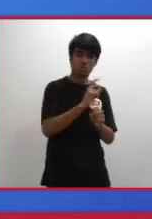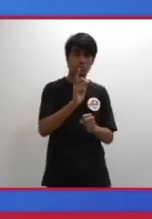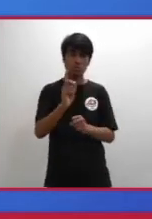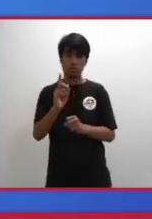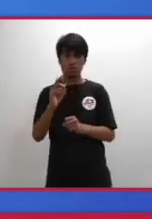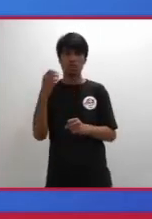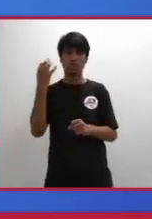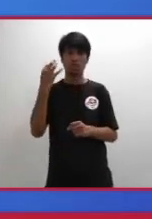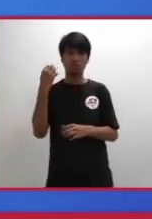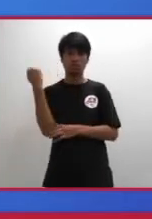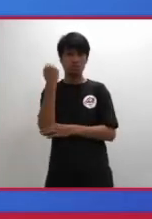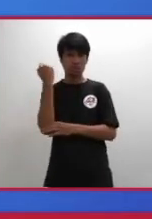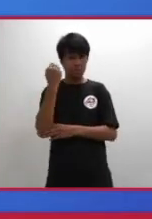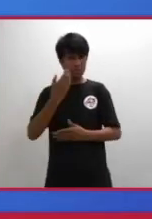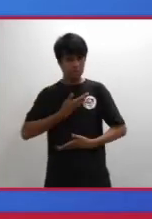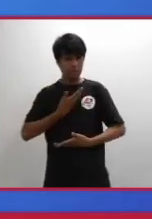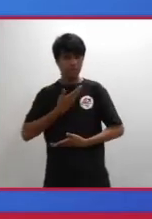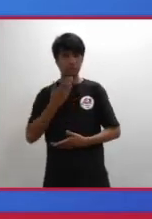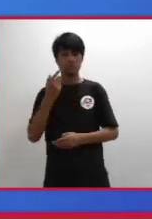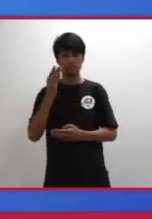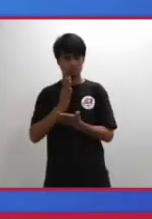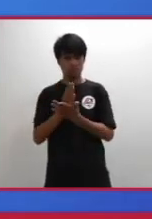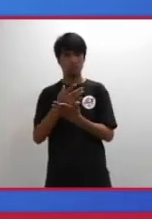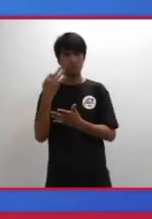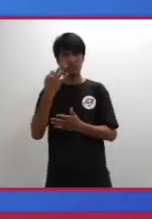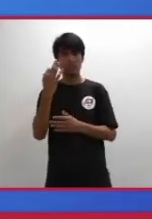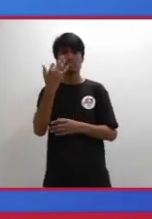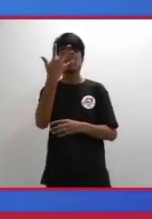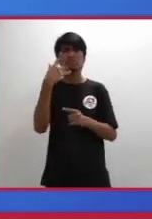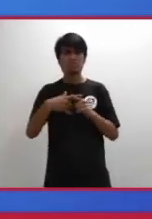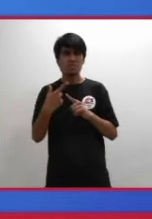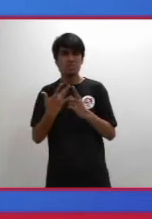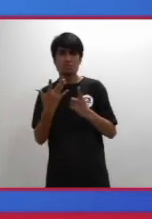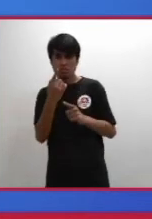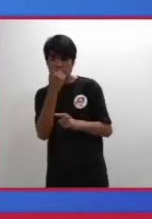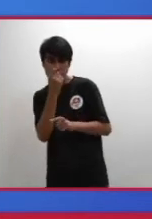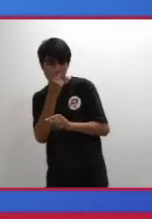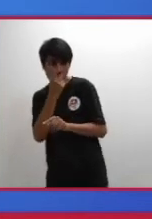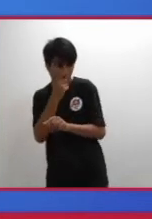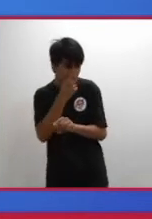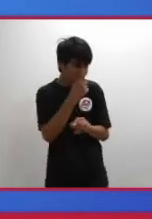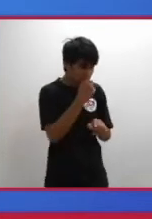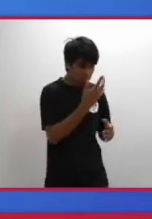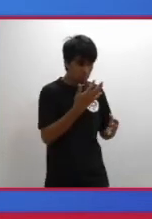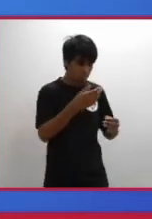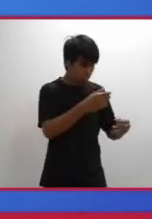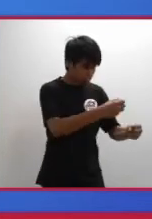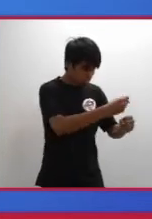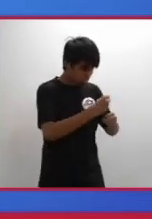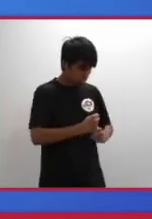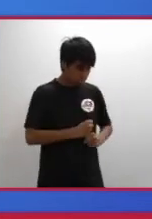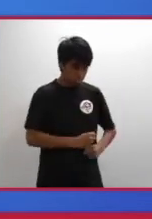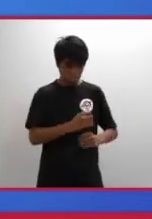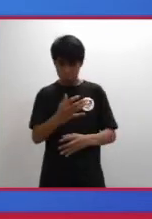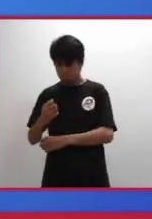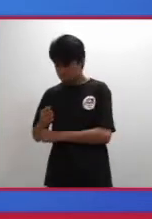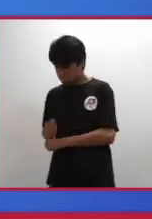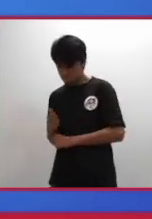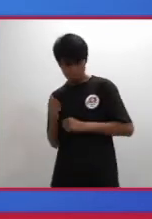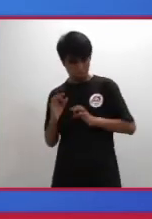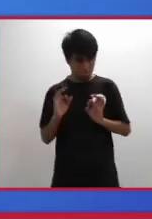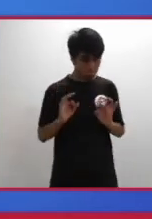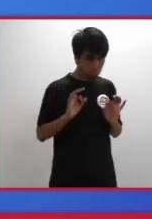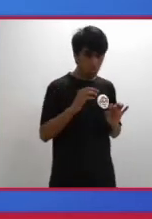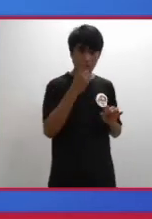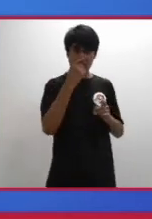de la importancia del cumplimiento de las medidas de seguridad son necesarias. De repente uno dice, no, ya saben, pero no